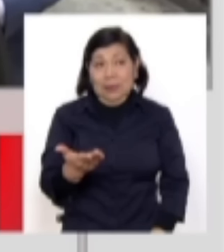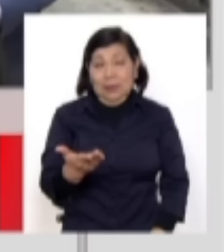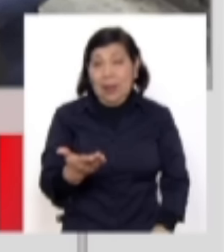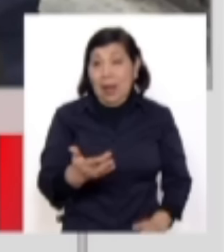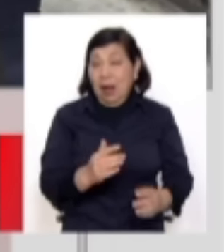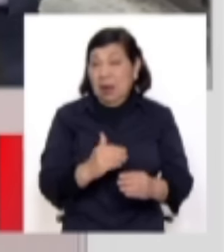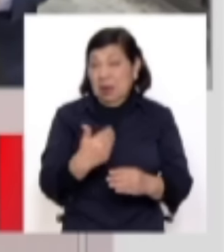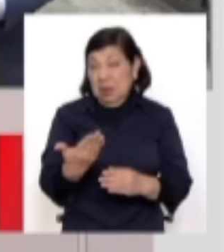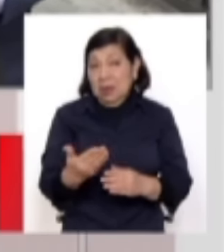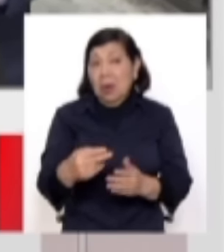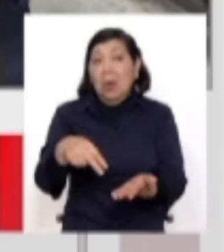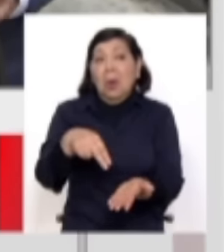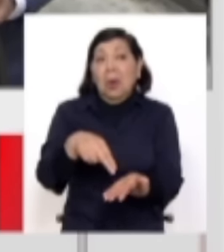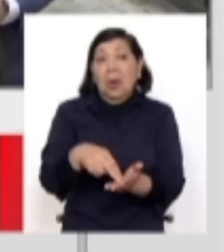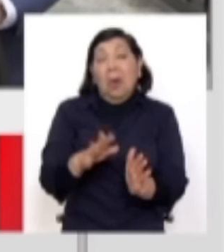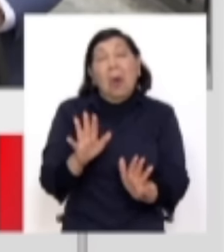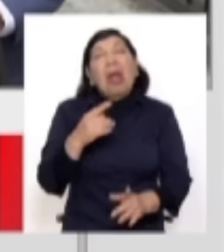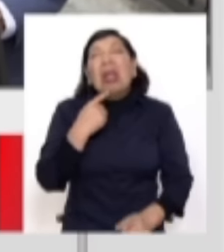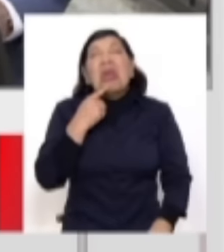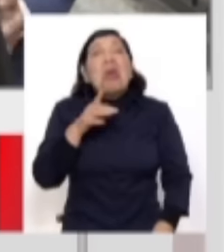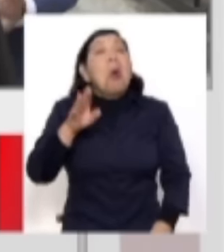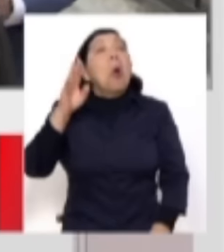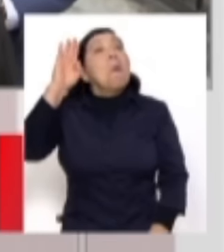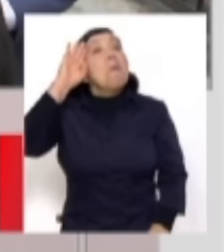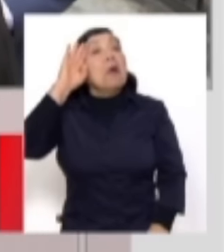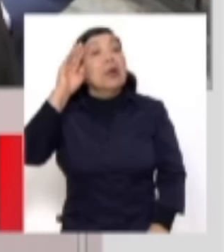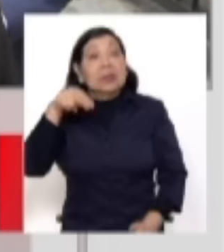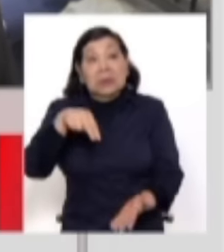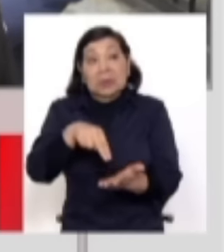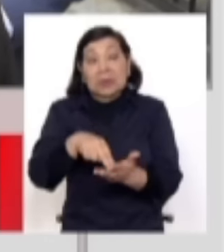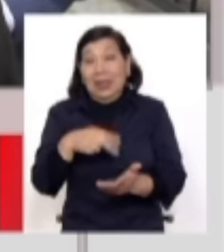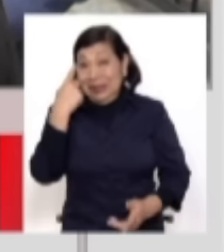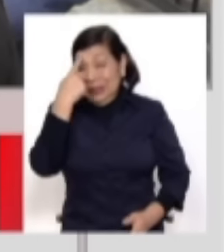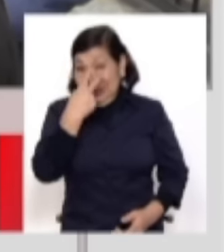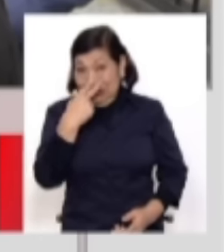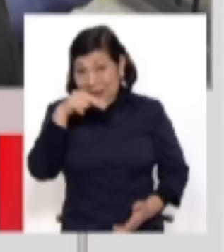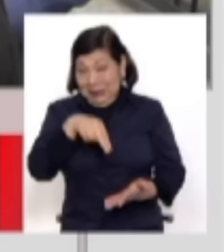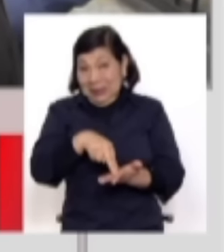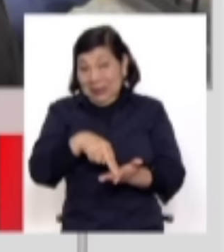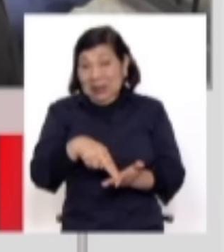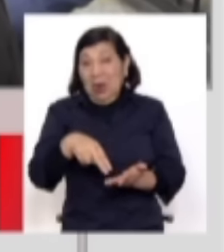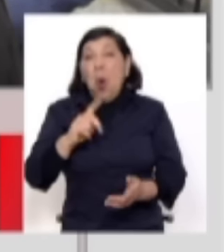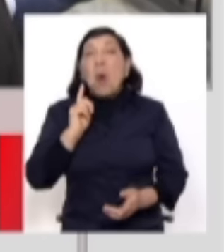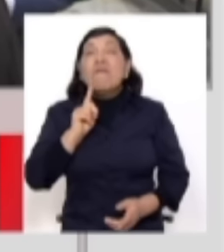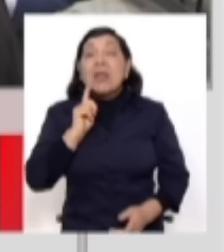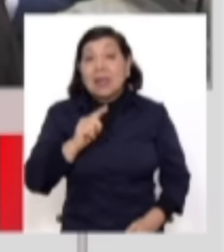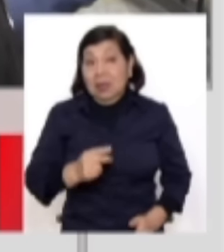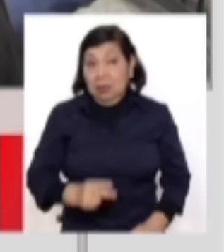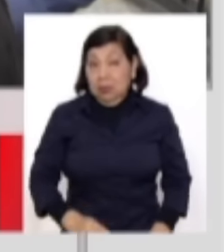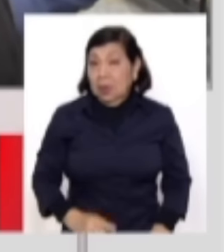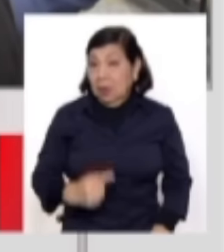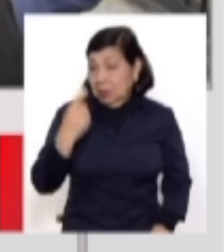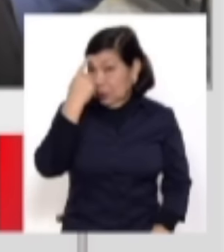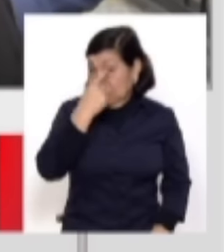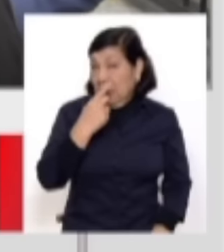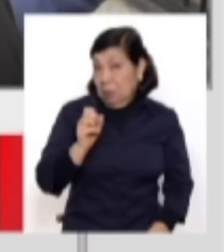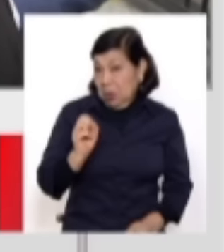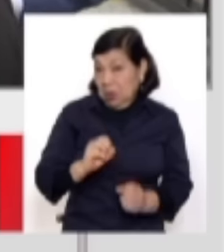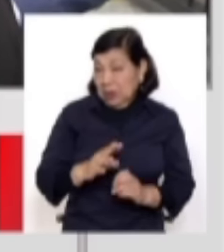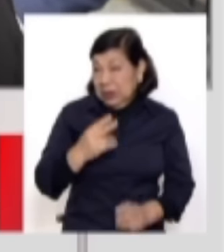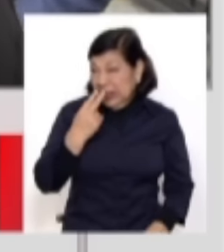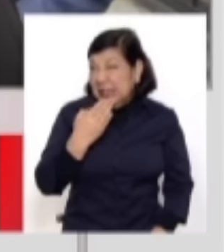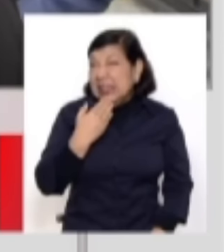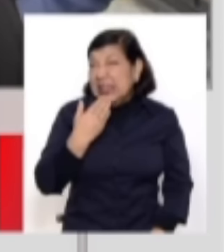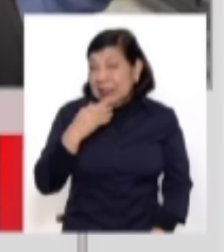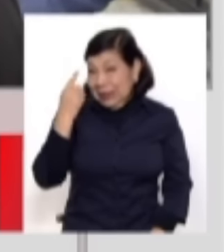estaba esperando acá como intermediario del supuesto policía y recibe los artefactos, se le ve claramente el rostro. ¿Usted lo ha